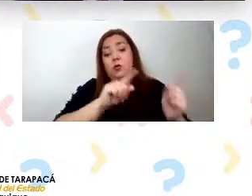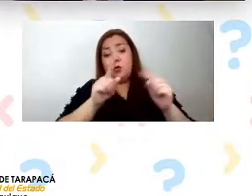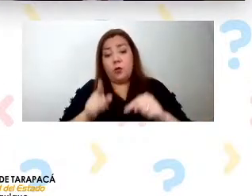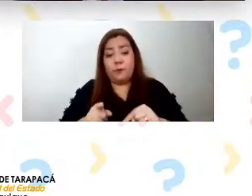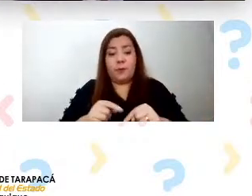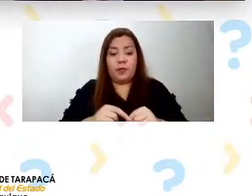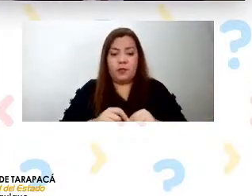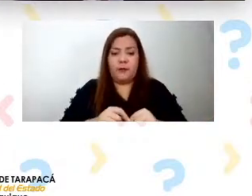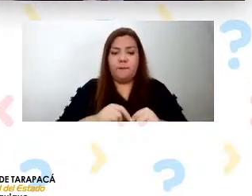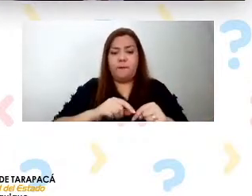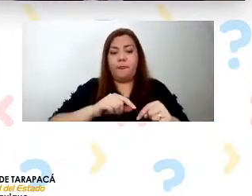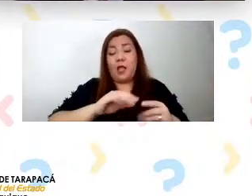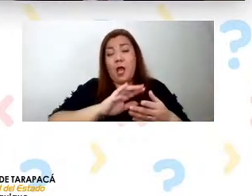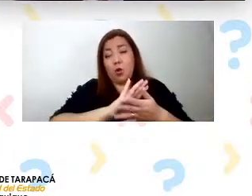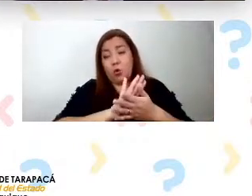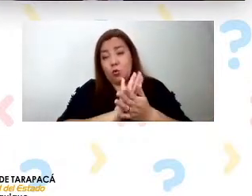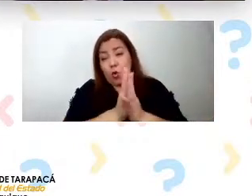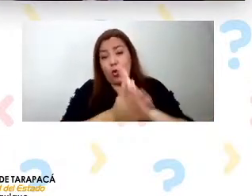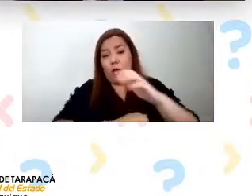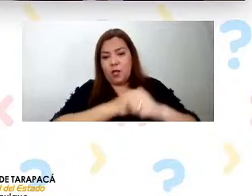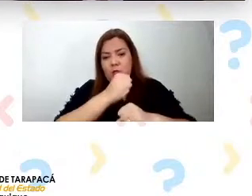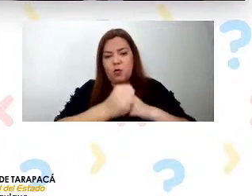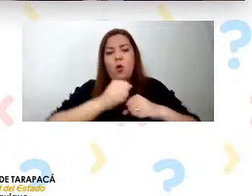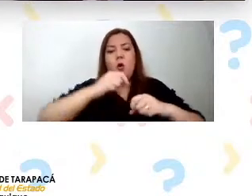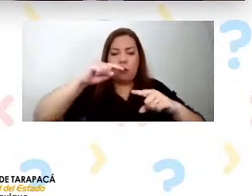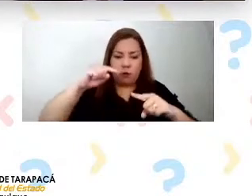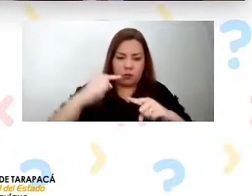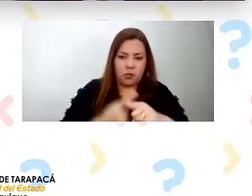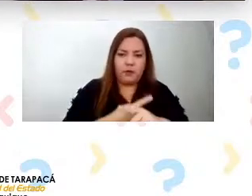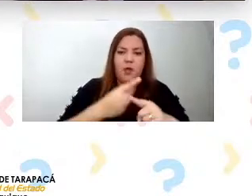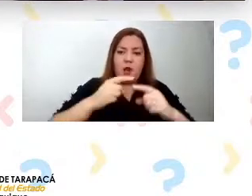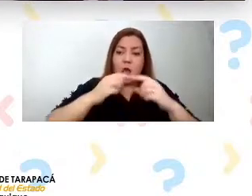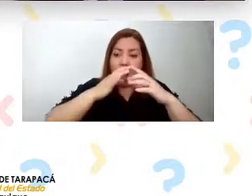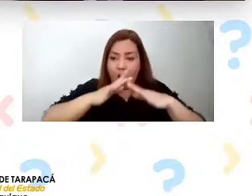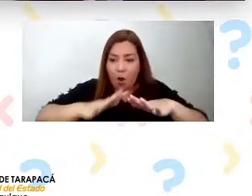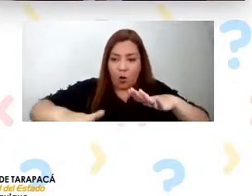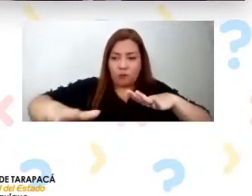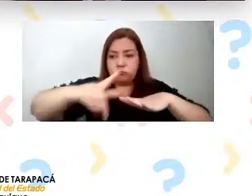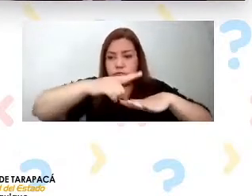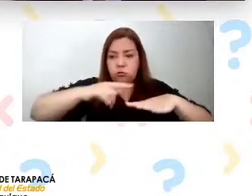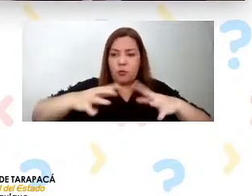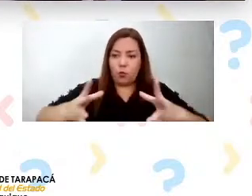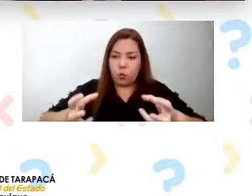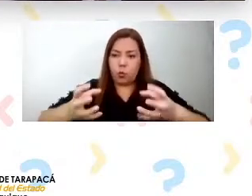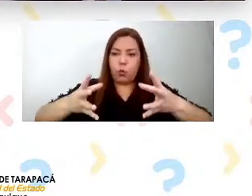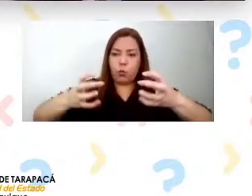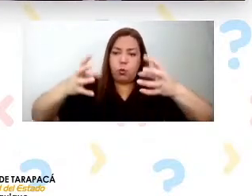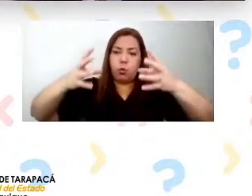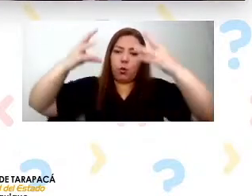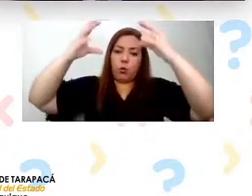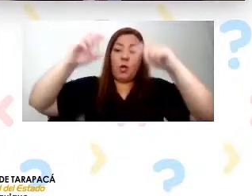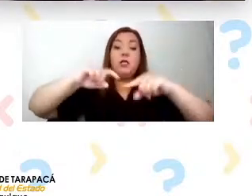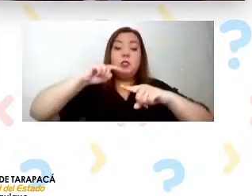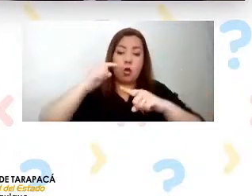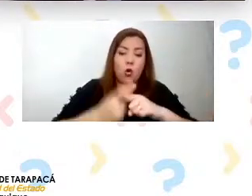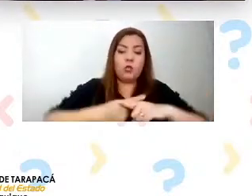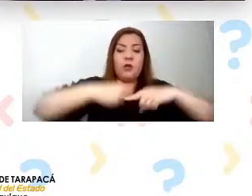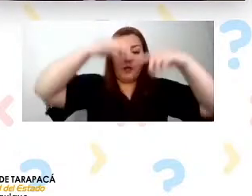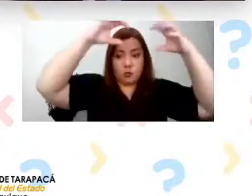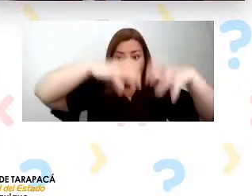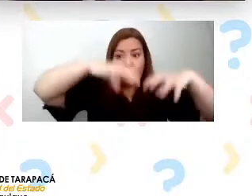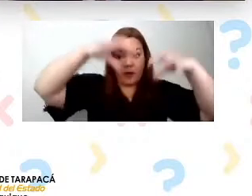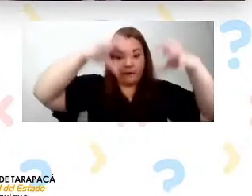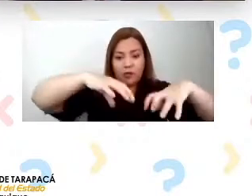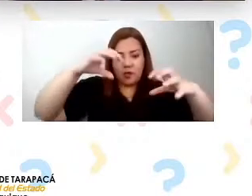posteriormente, a lo largo del año, vuelve a evaporarse la laguna, y si vuelve a llover, ¿no es cierto?, como